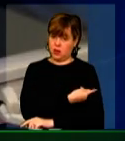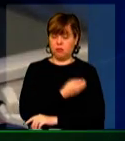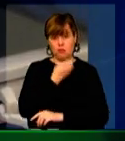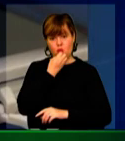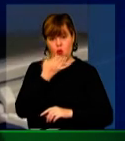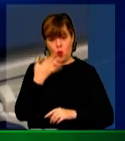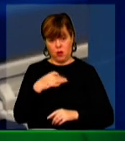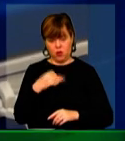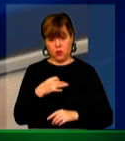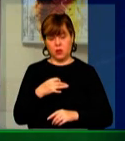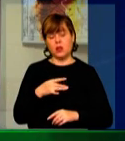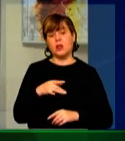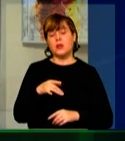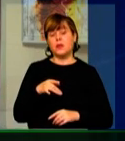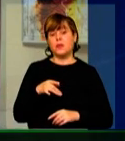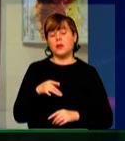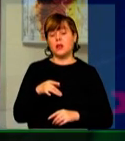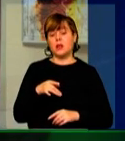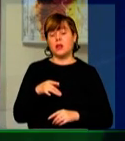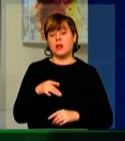señal. En ese sentido,